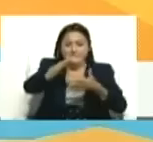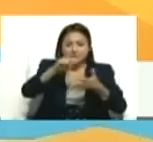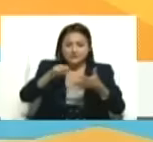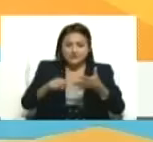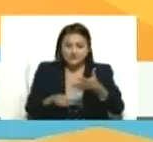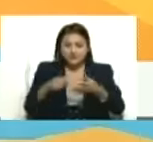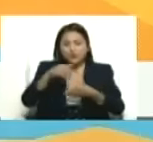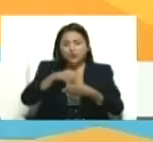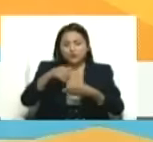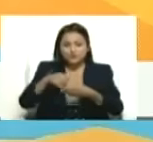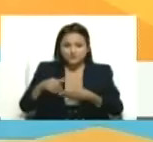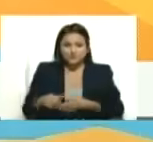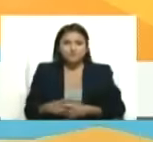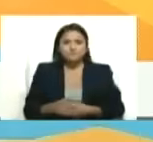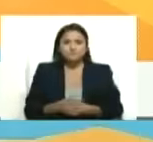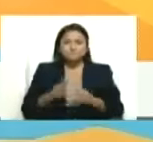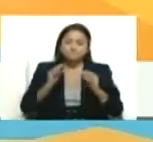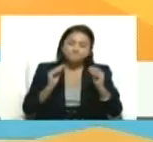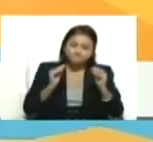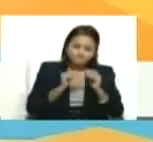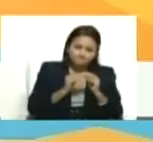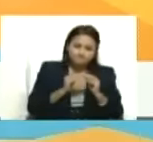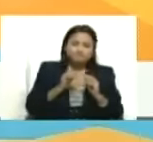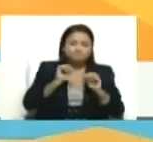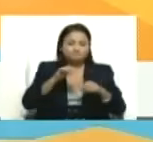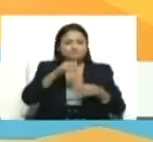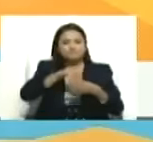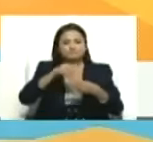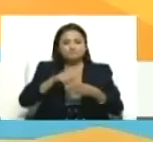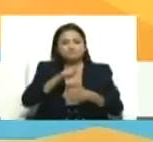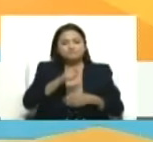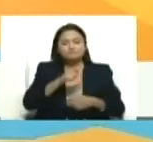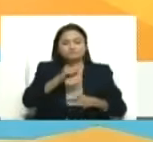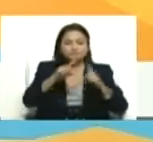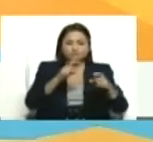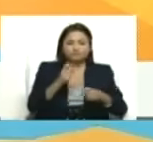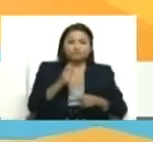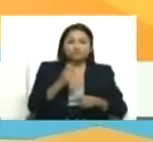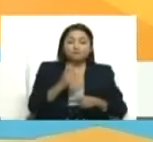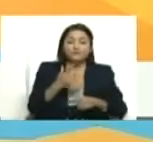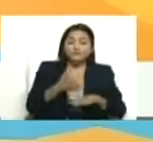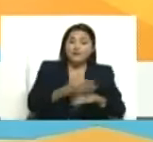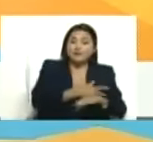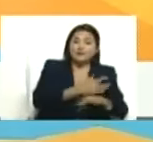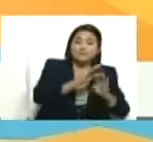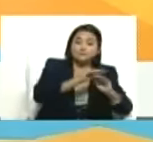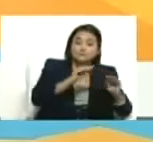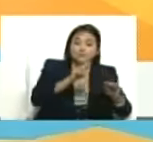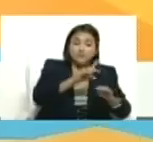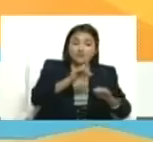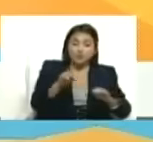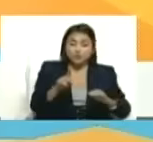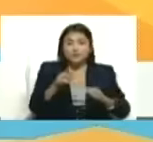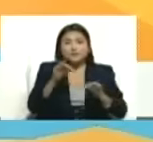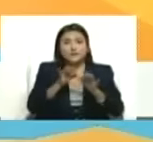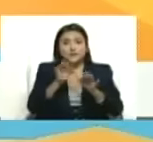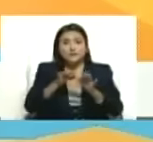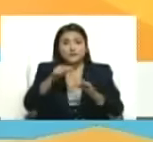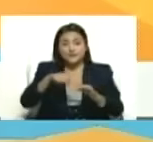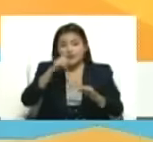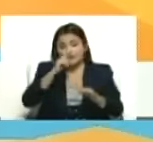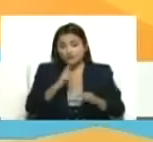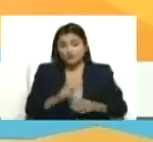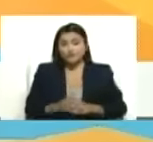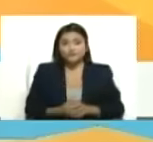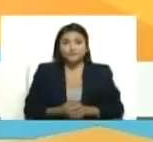sí yo me adhiero al referendo consultivo que se convocó el 21 de septiembre de 2023